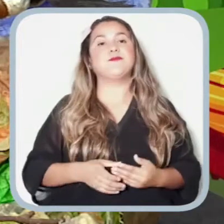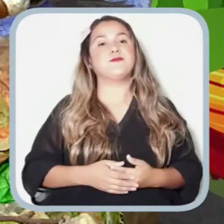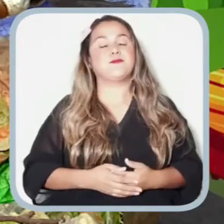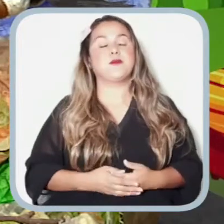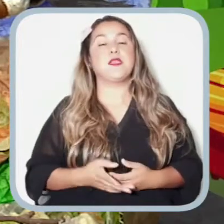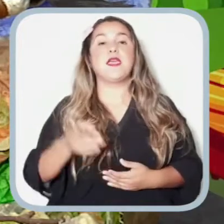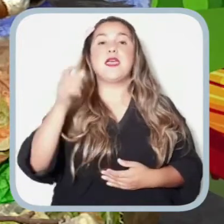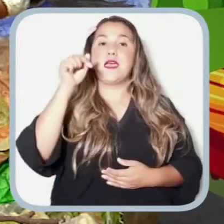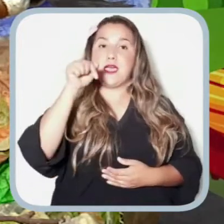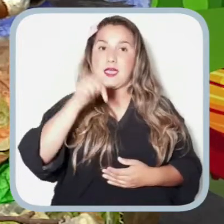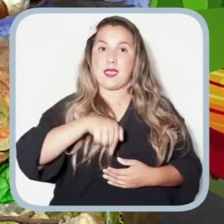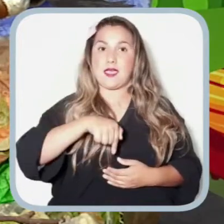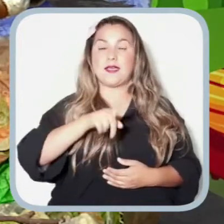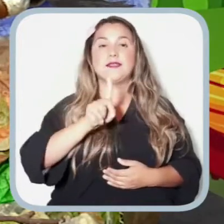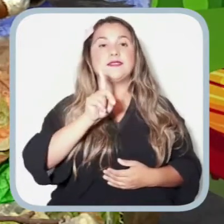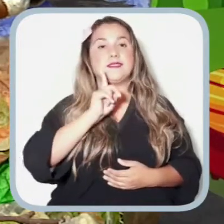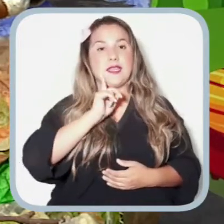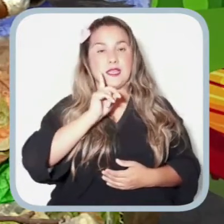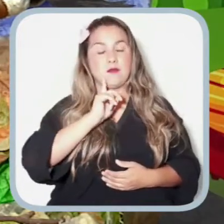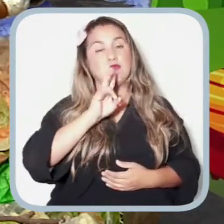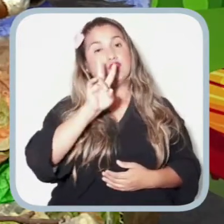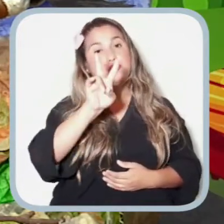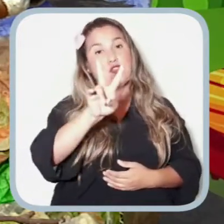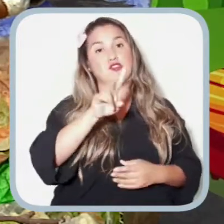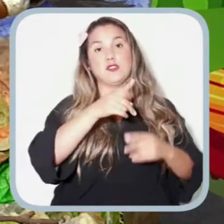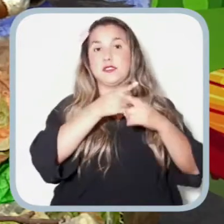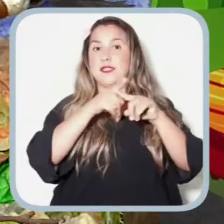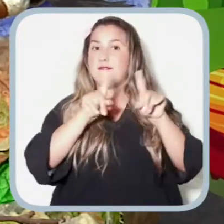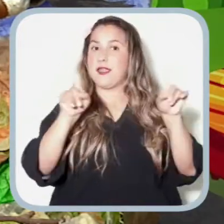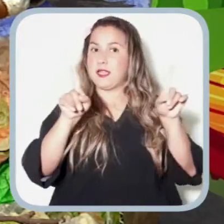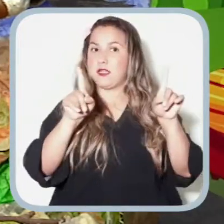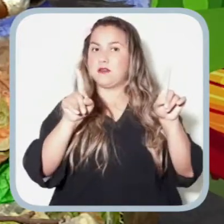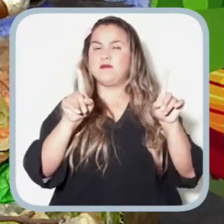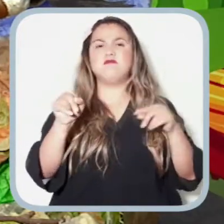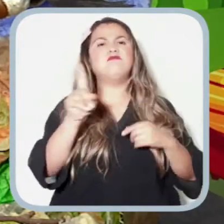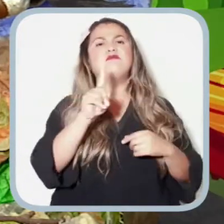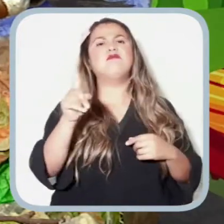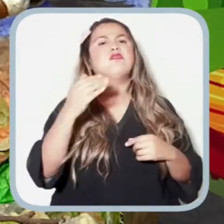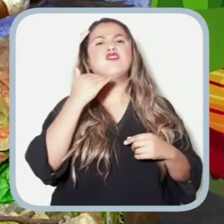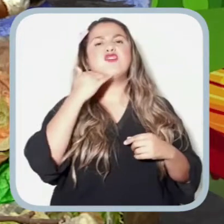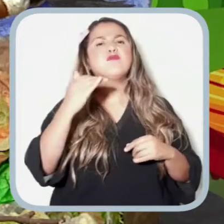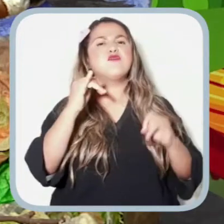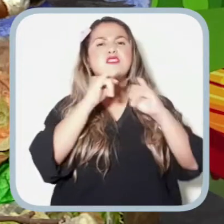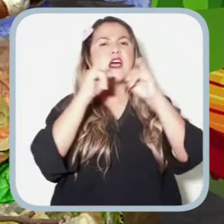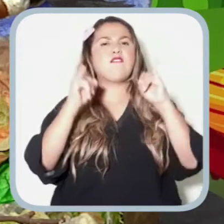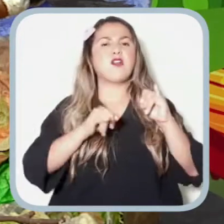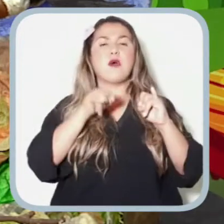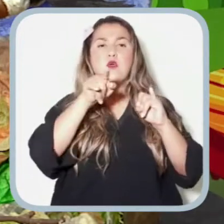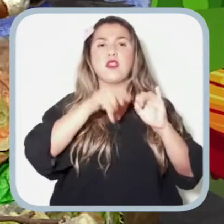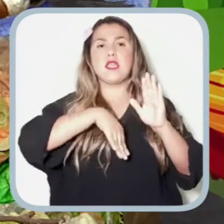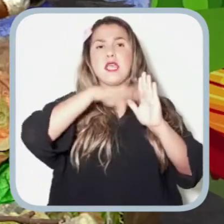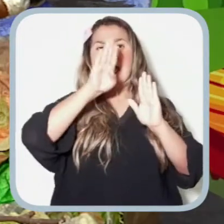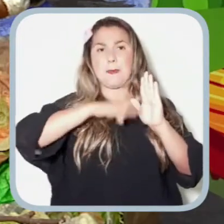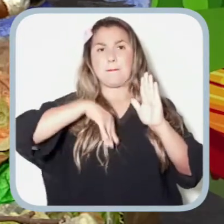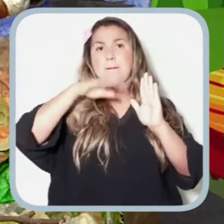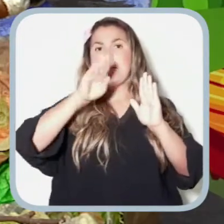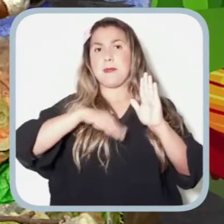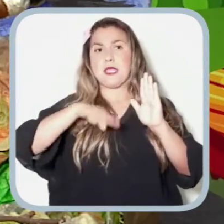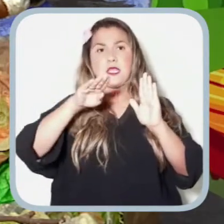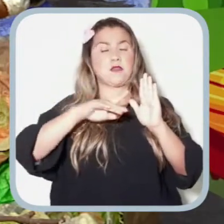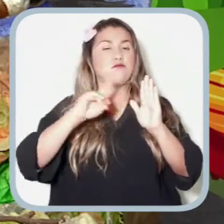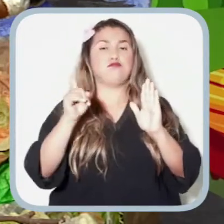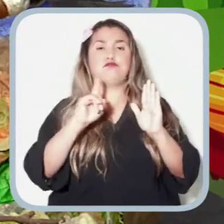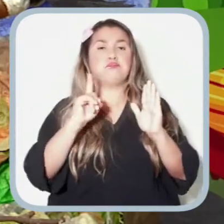acá tenemos dos distintos no importa la forma en que ustedes pinten esto eso